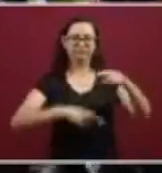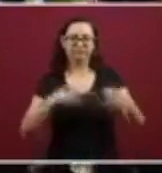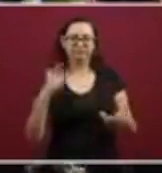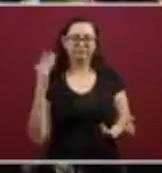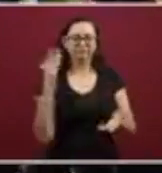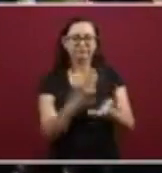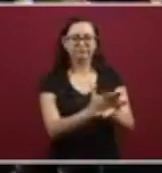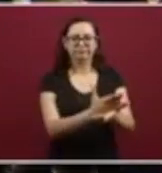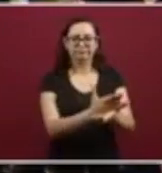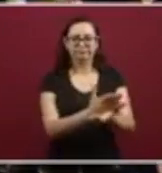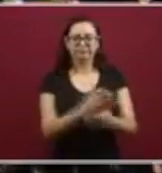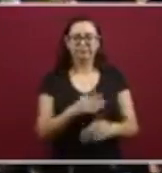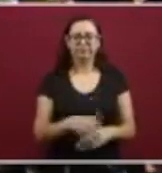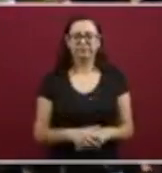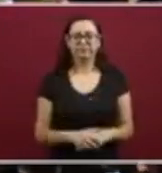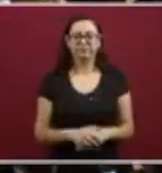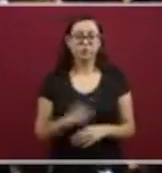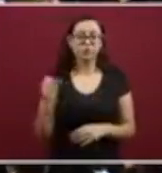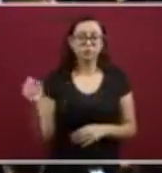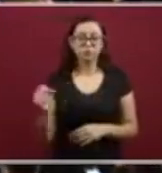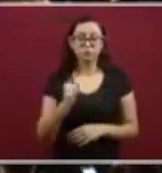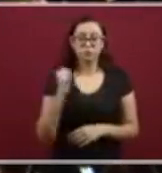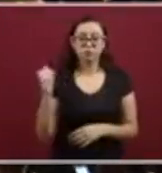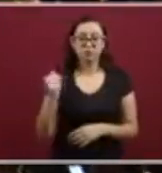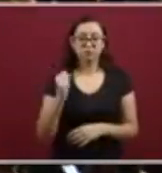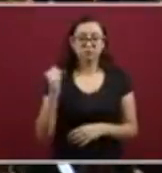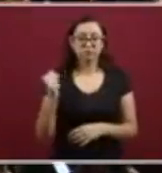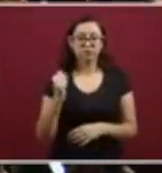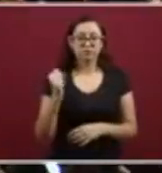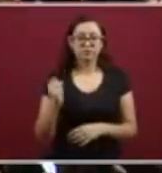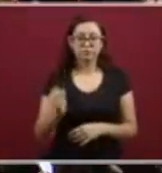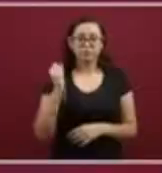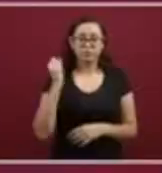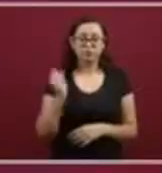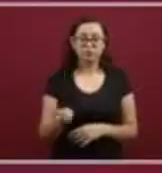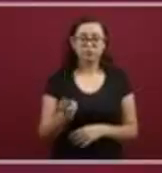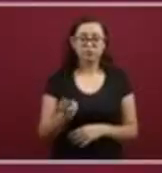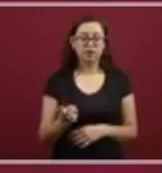Ya afortunadamente se logró